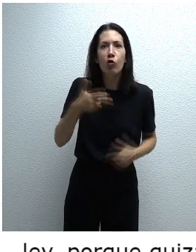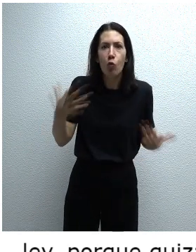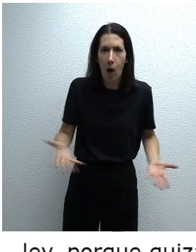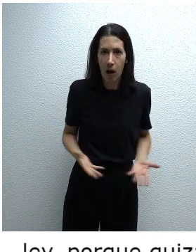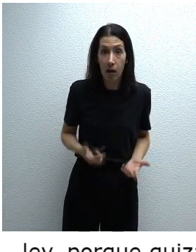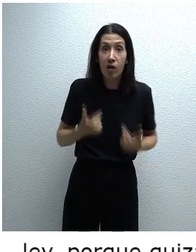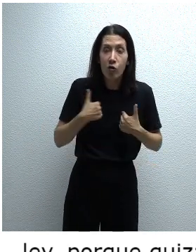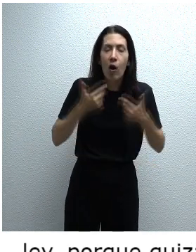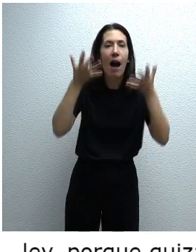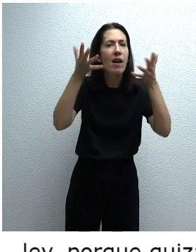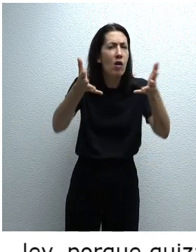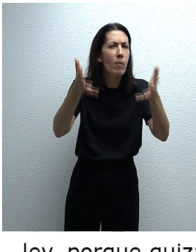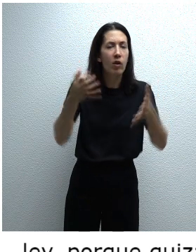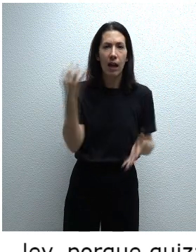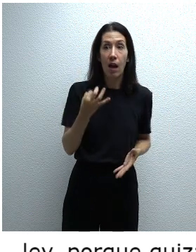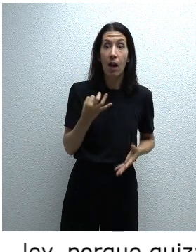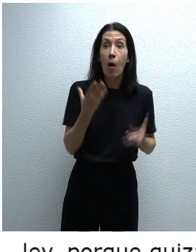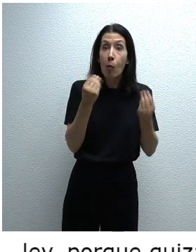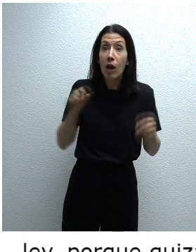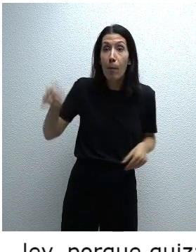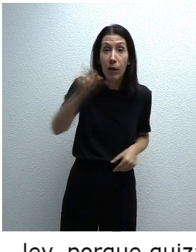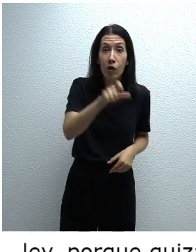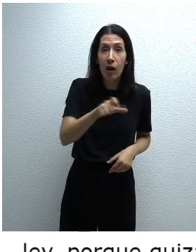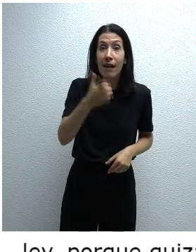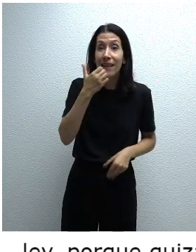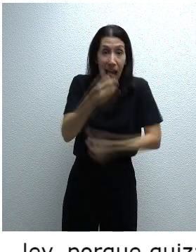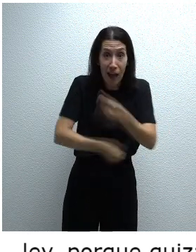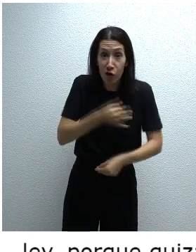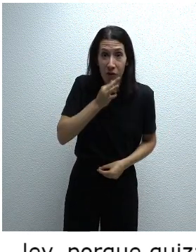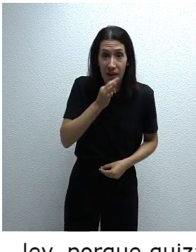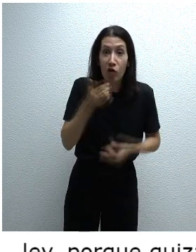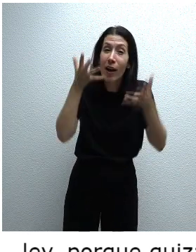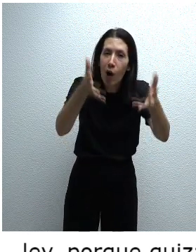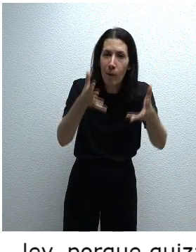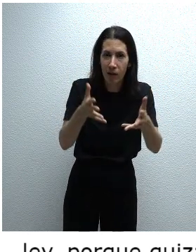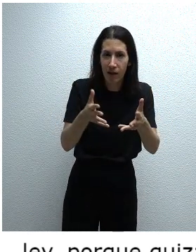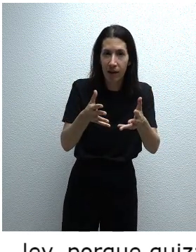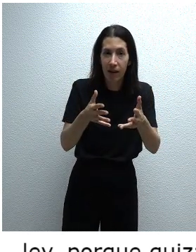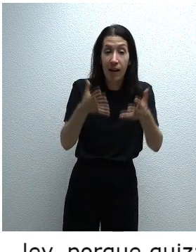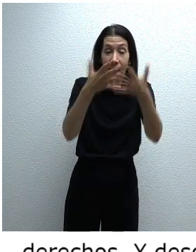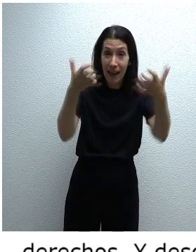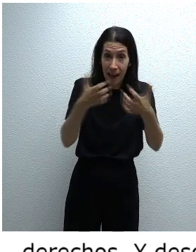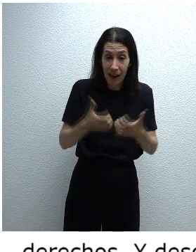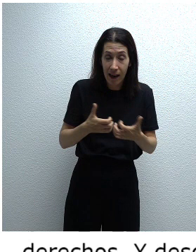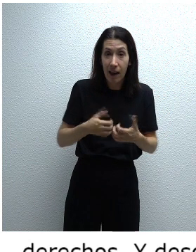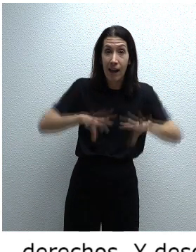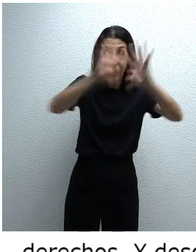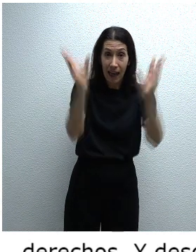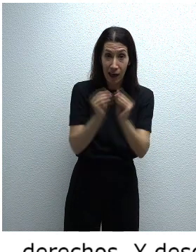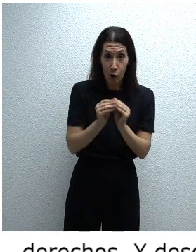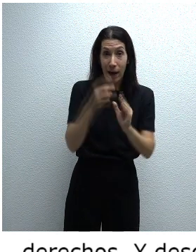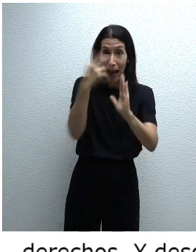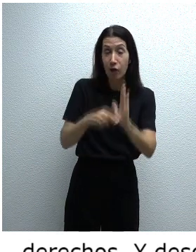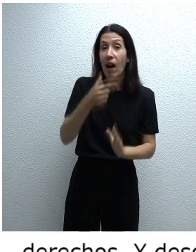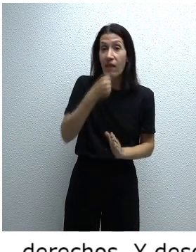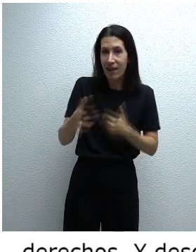yo aconsejaría a muchos de vosotros, si no lo habéis hecho, que leáis el resumen de esta ley en lectura fácil que